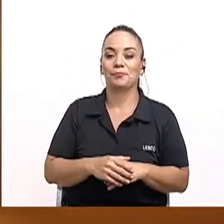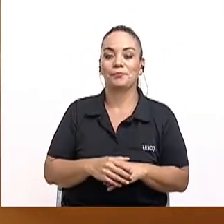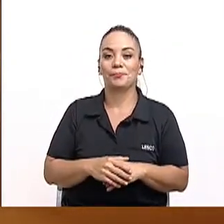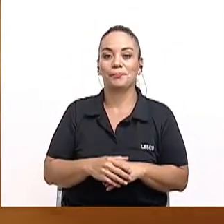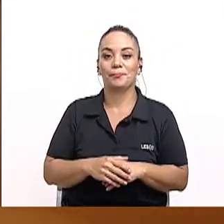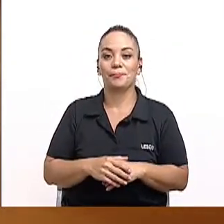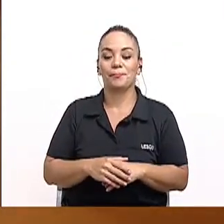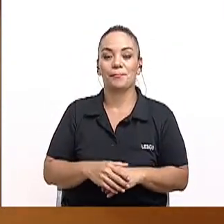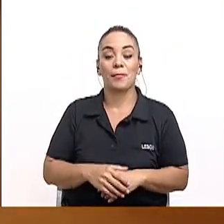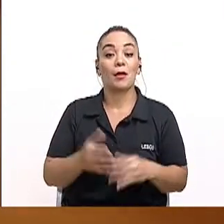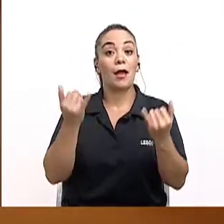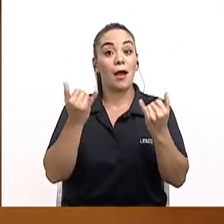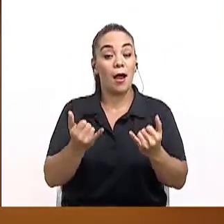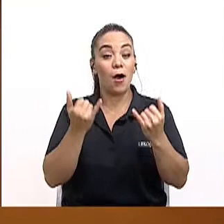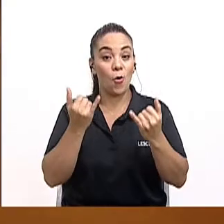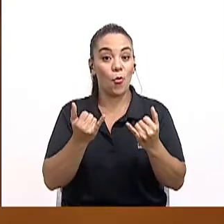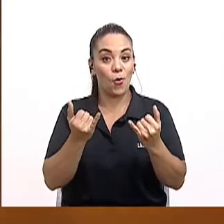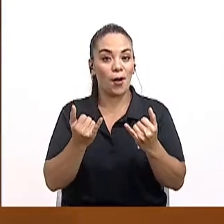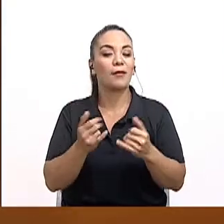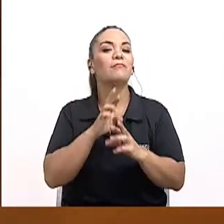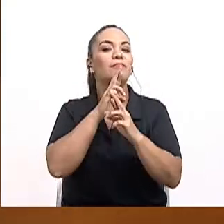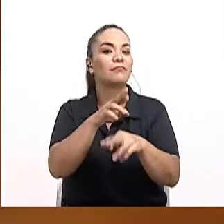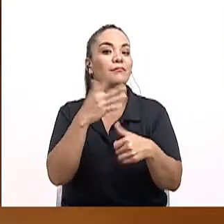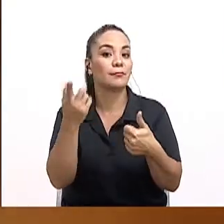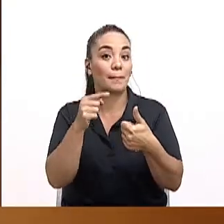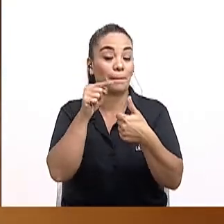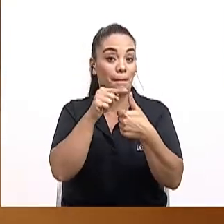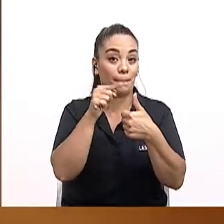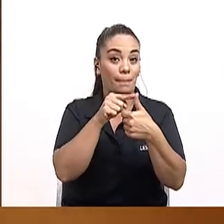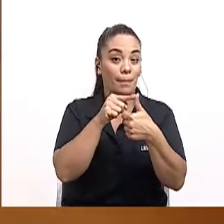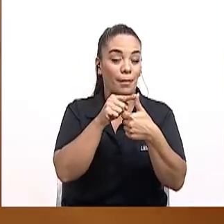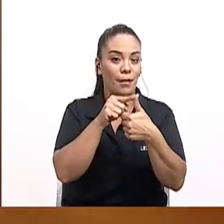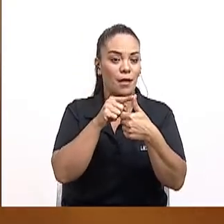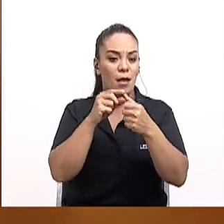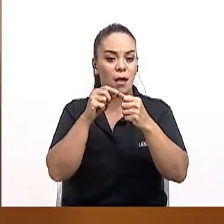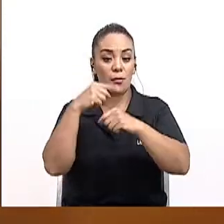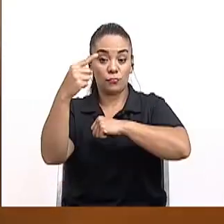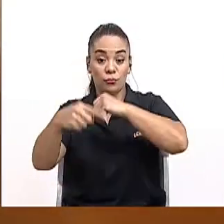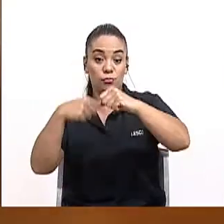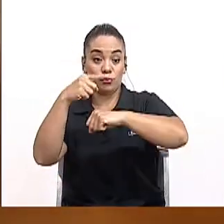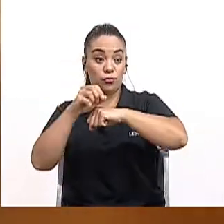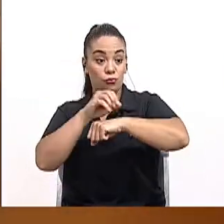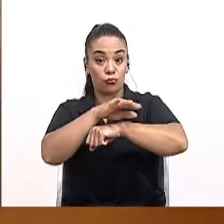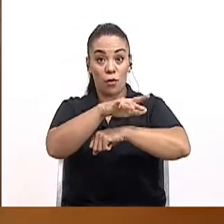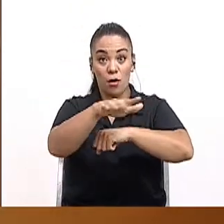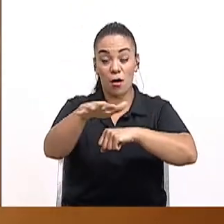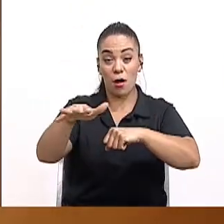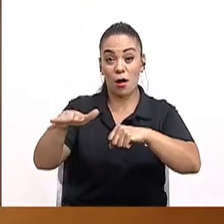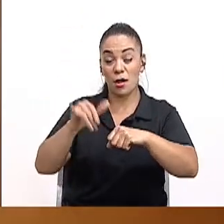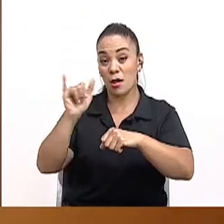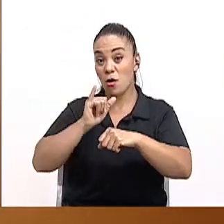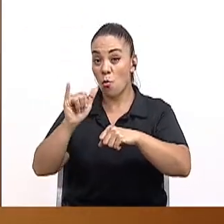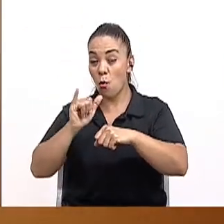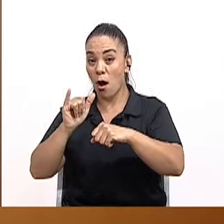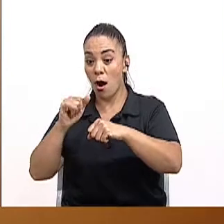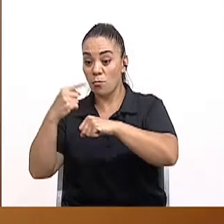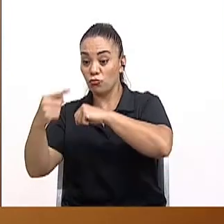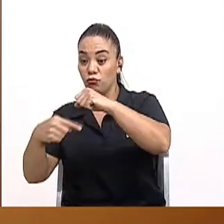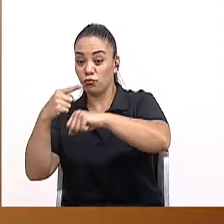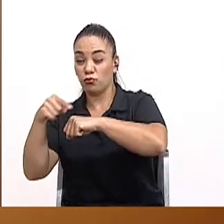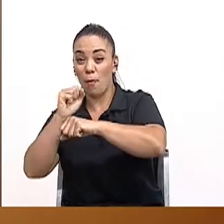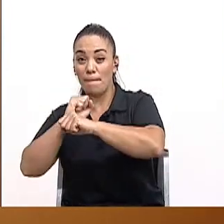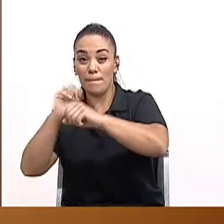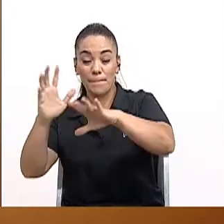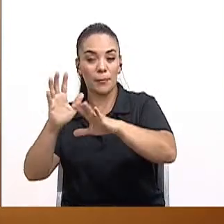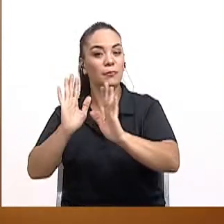a analizar la primera que les dije. ¿Radiación es sinónimo de radiactividad? ¿Qué piensan ustedes? Muy